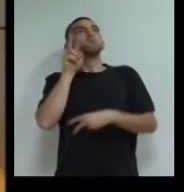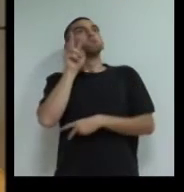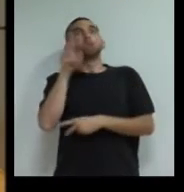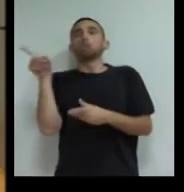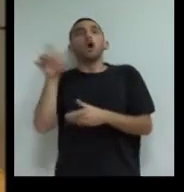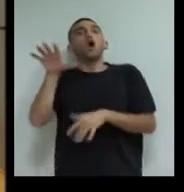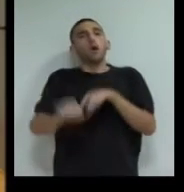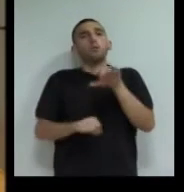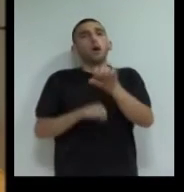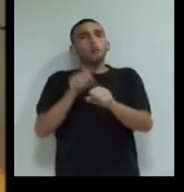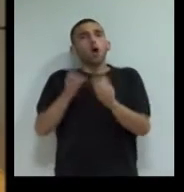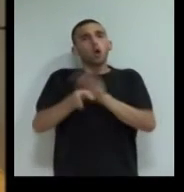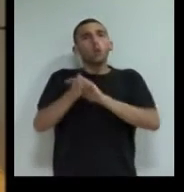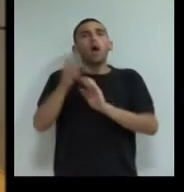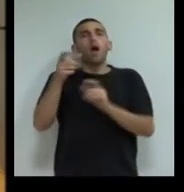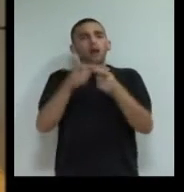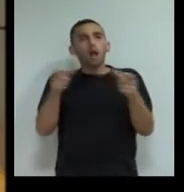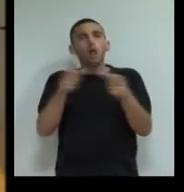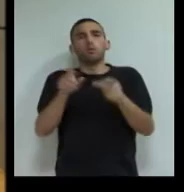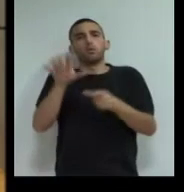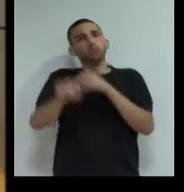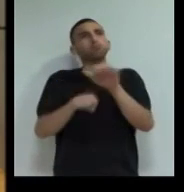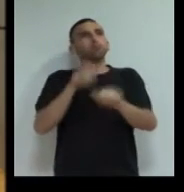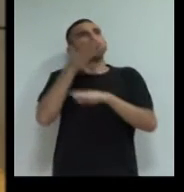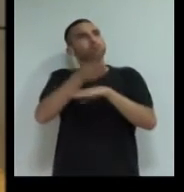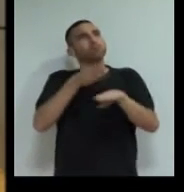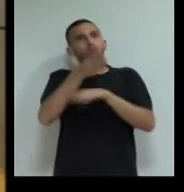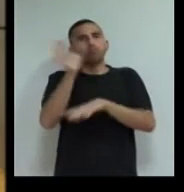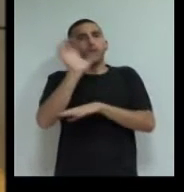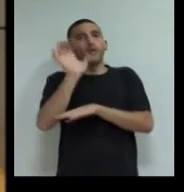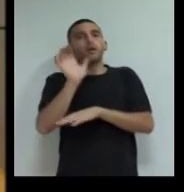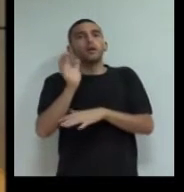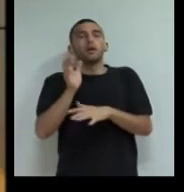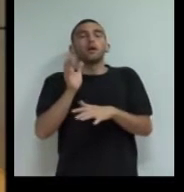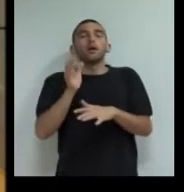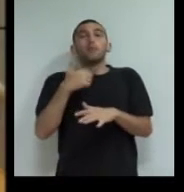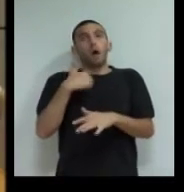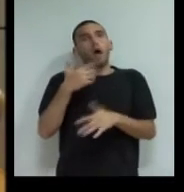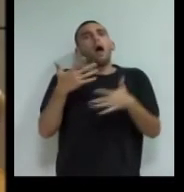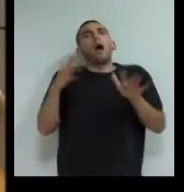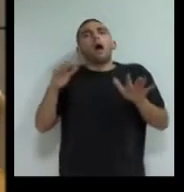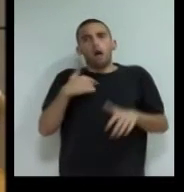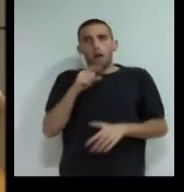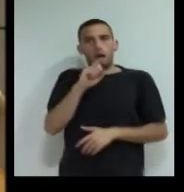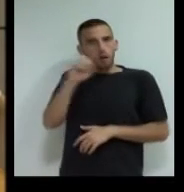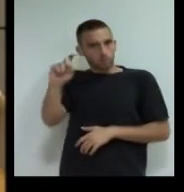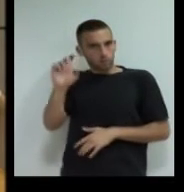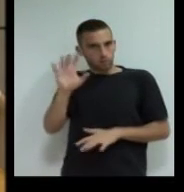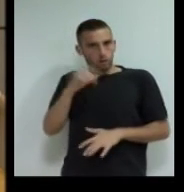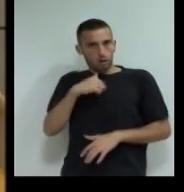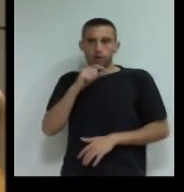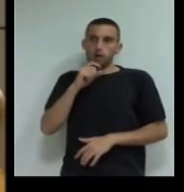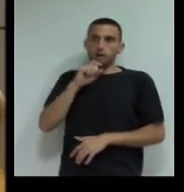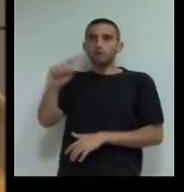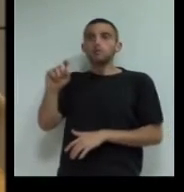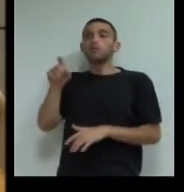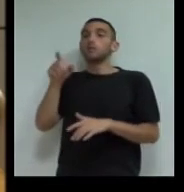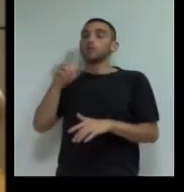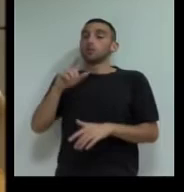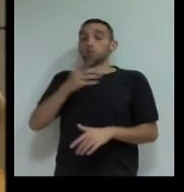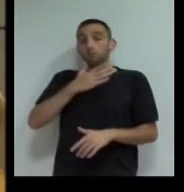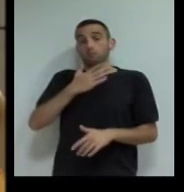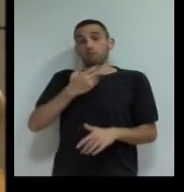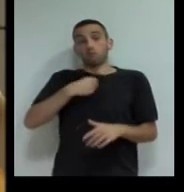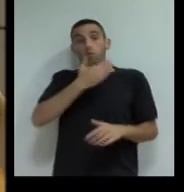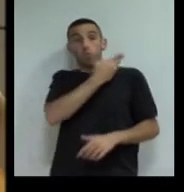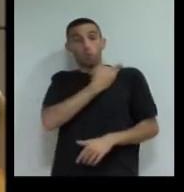la entrada porque haya subtítulos. Ojo, intentamos avisarles, es decir, los propietarios de los cines que